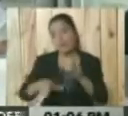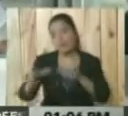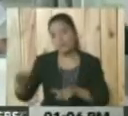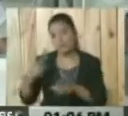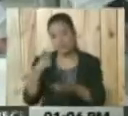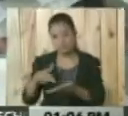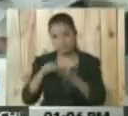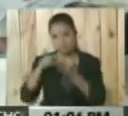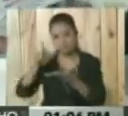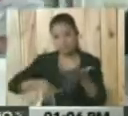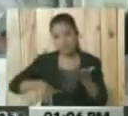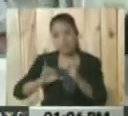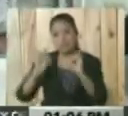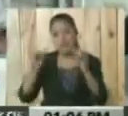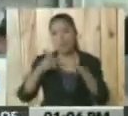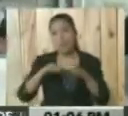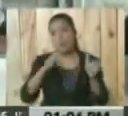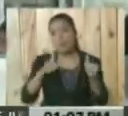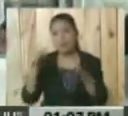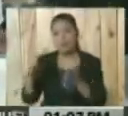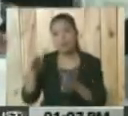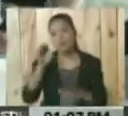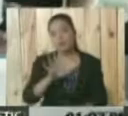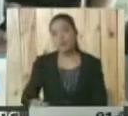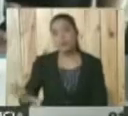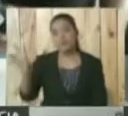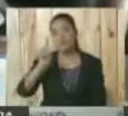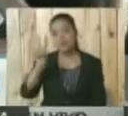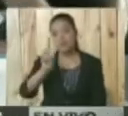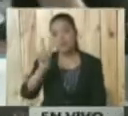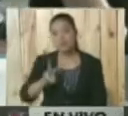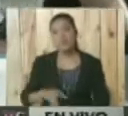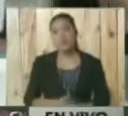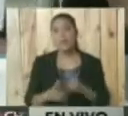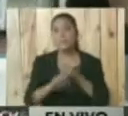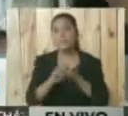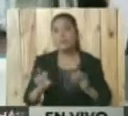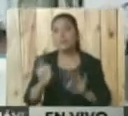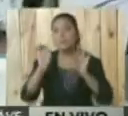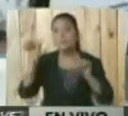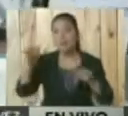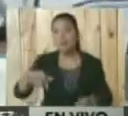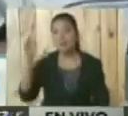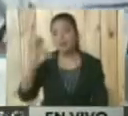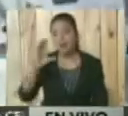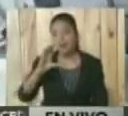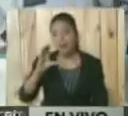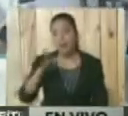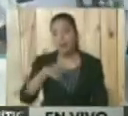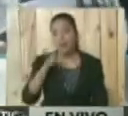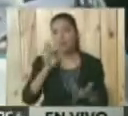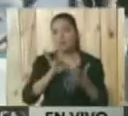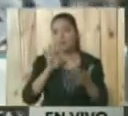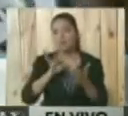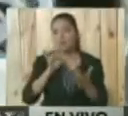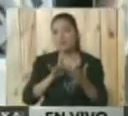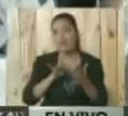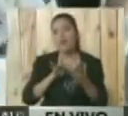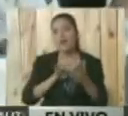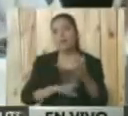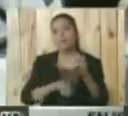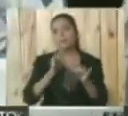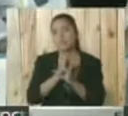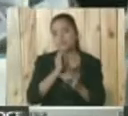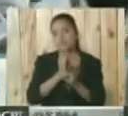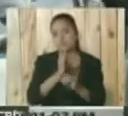identificamos. Okay, estamos organizados en el territorio, en toda Venezuela, pero aquí en Caracas nos puedes ubicar a través de nuestras redes sociales, que